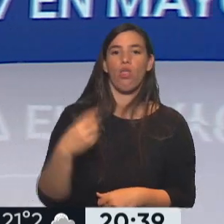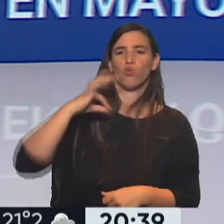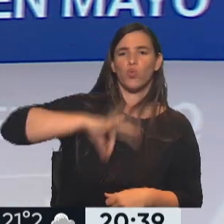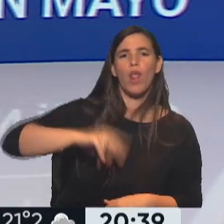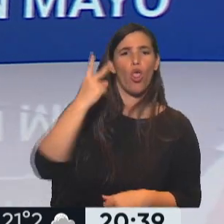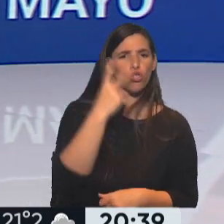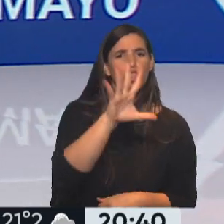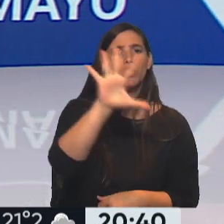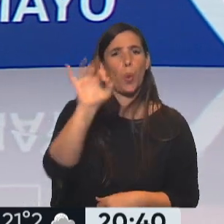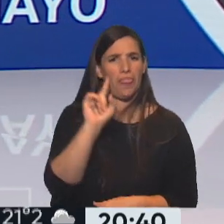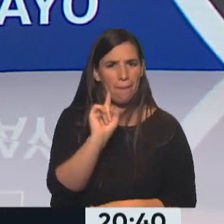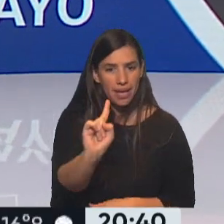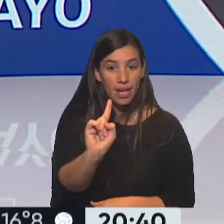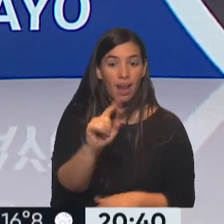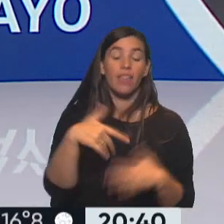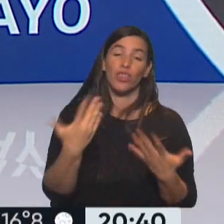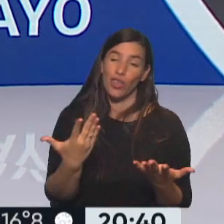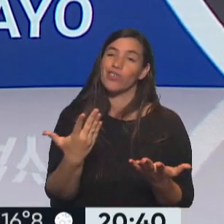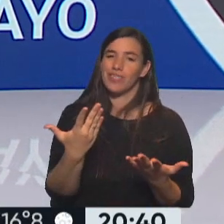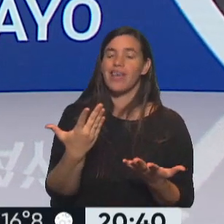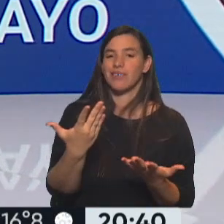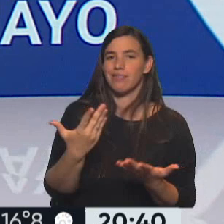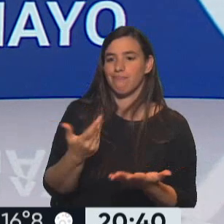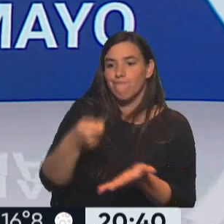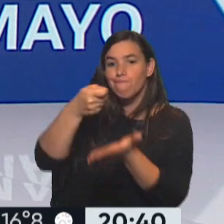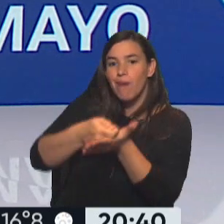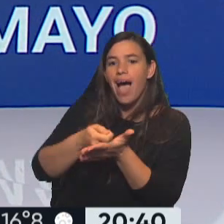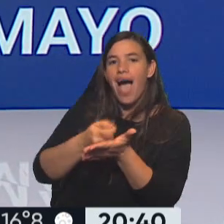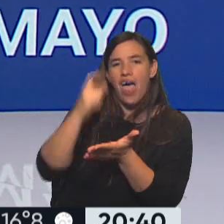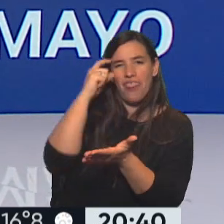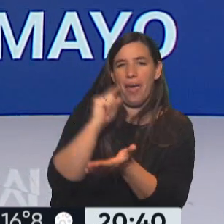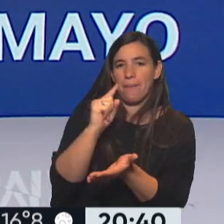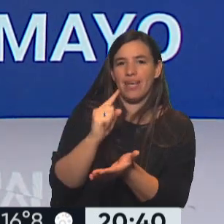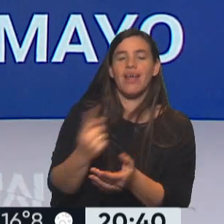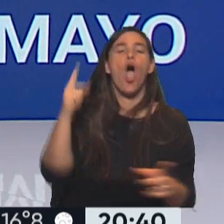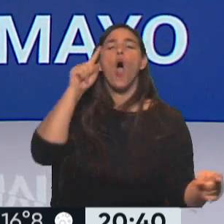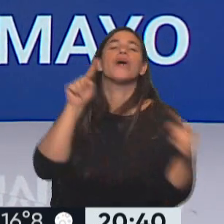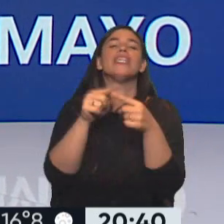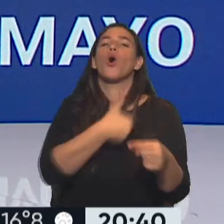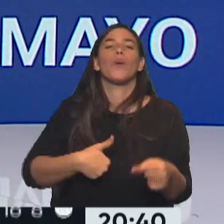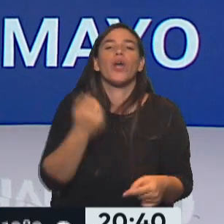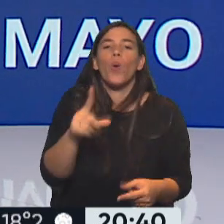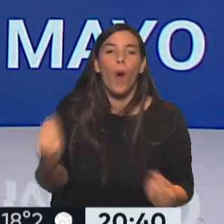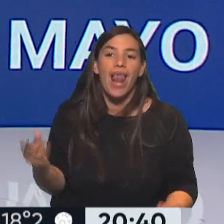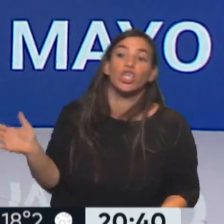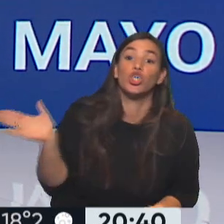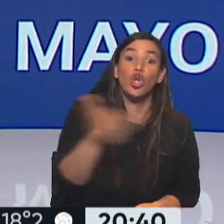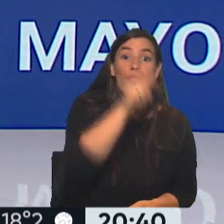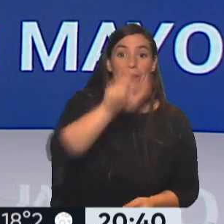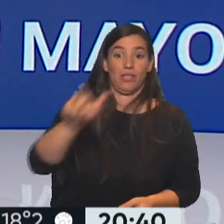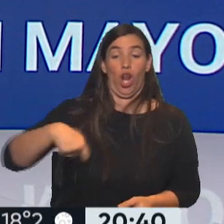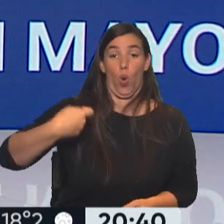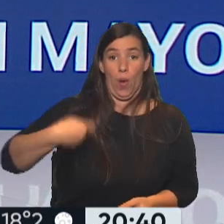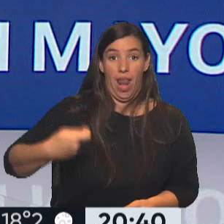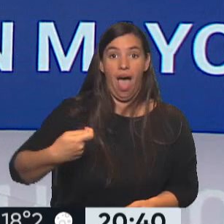250.000 pesos, bueno, el bono va a ser de 10.000 pesos. El objetivo del gobierno es que todos los jubilados en el mes de mayo cobren,